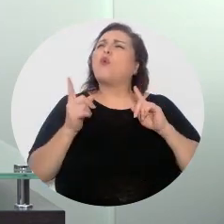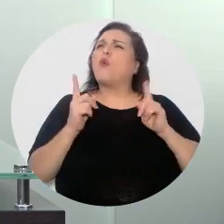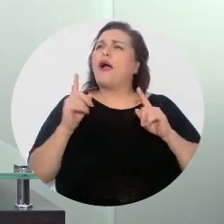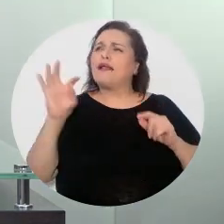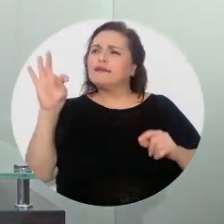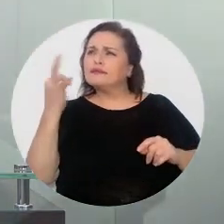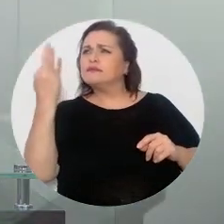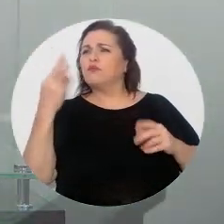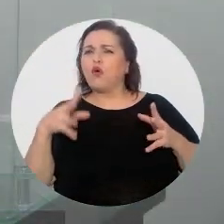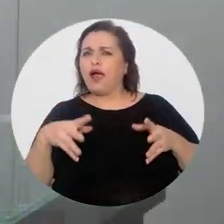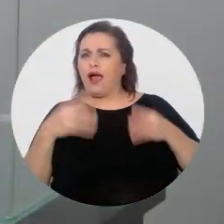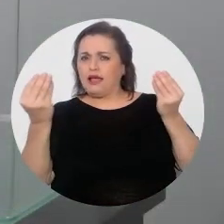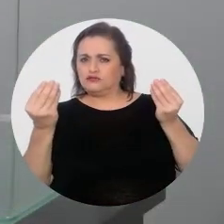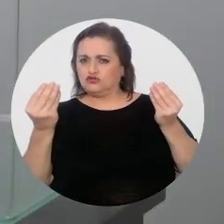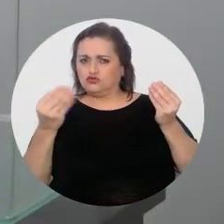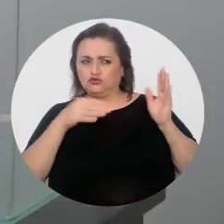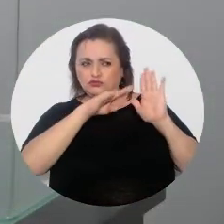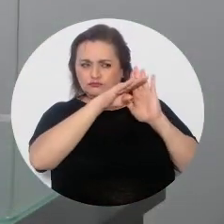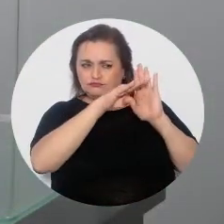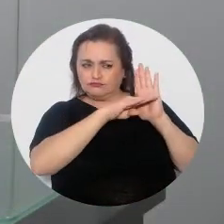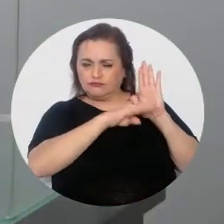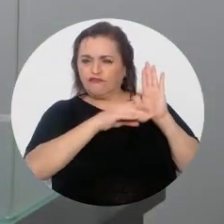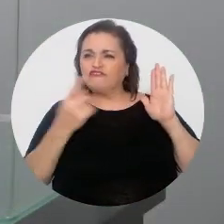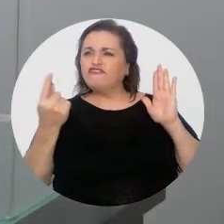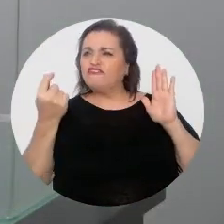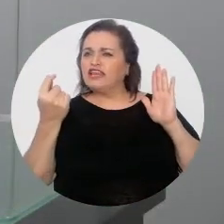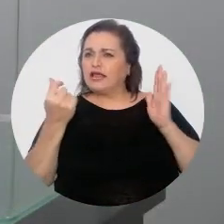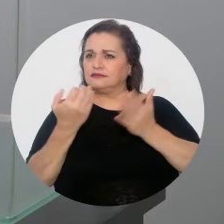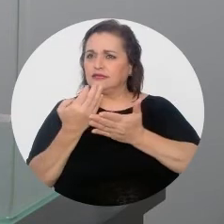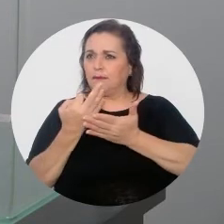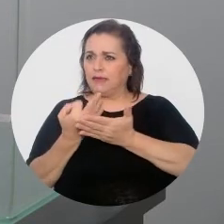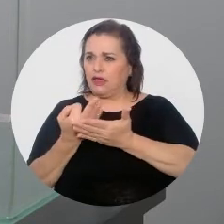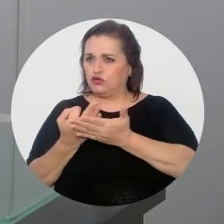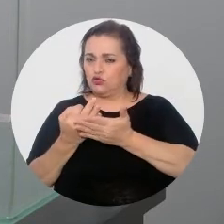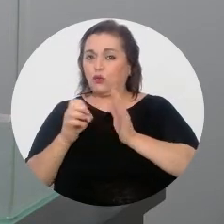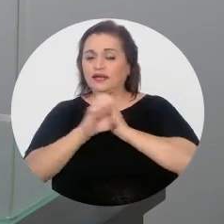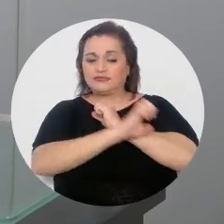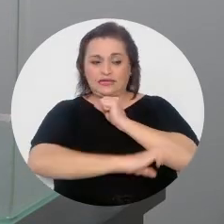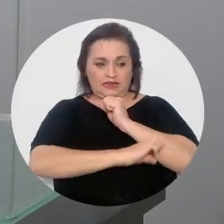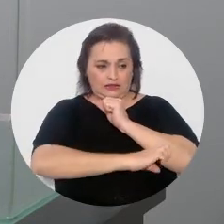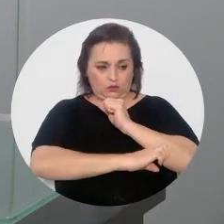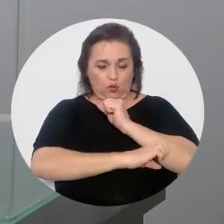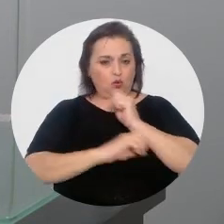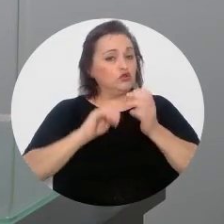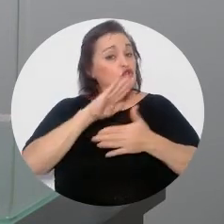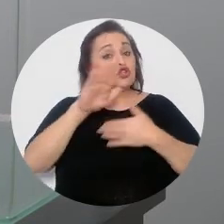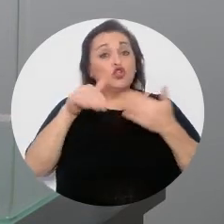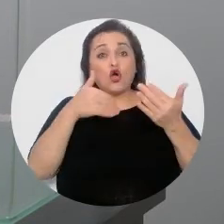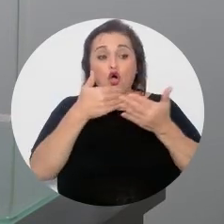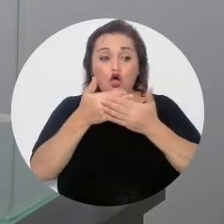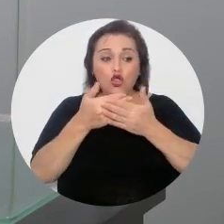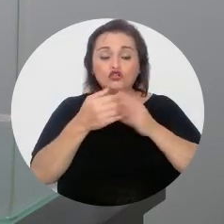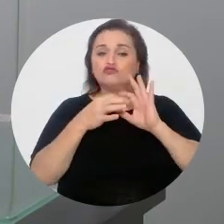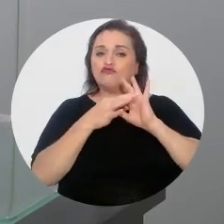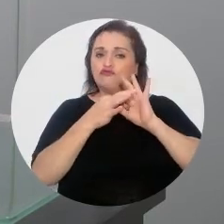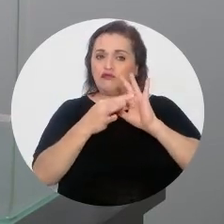Ahora bien, ¿qué tipo de gastos contempla el financiamiento estatal? Claramente aquellos